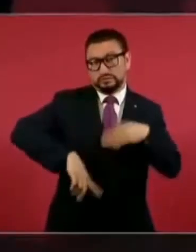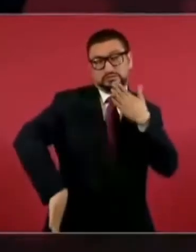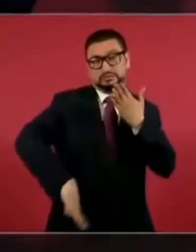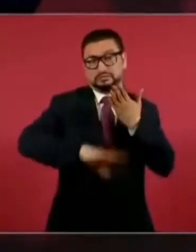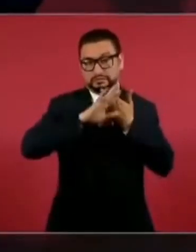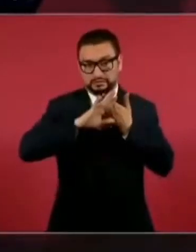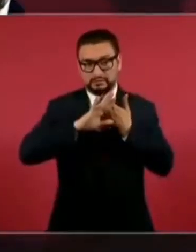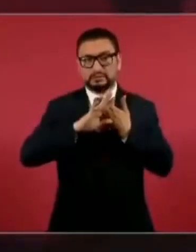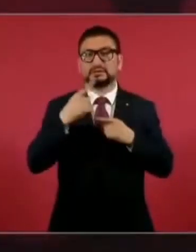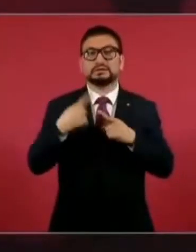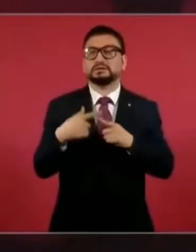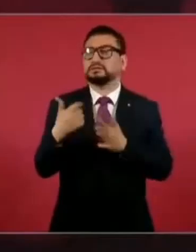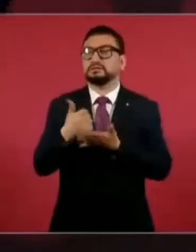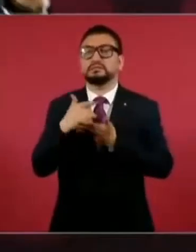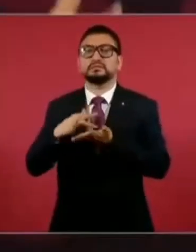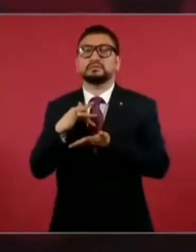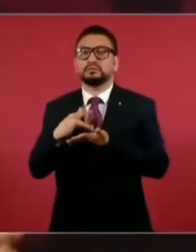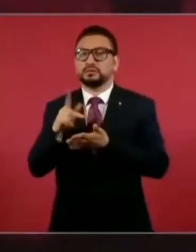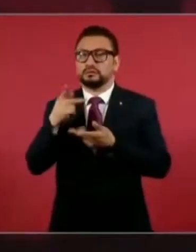el pueblo